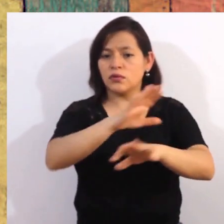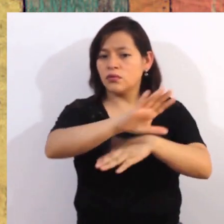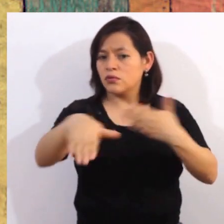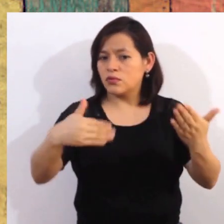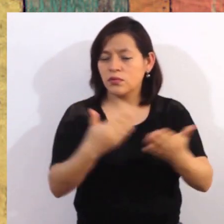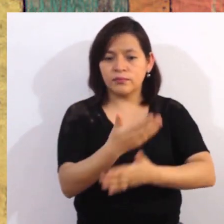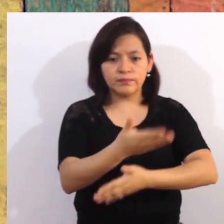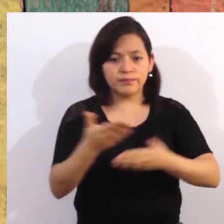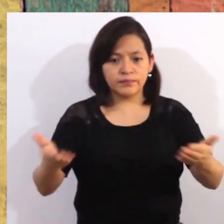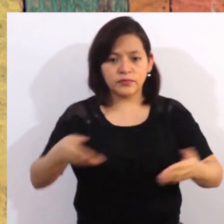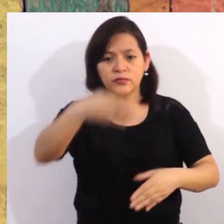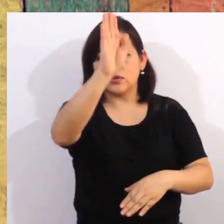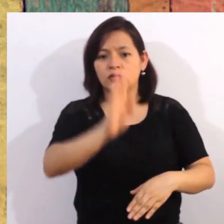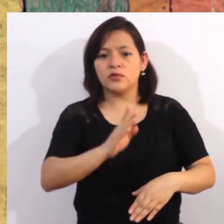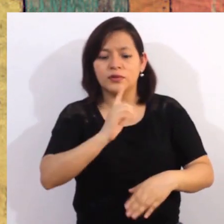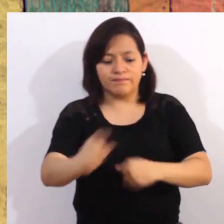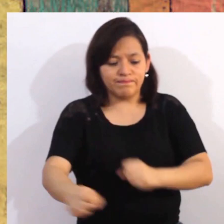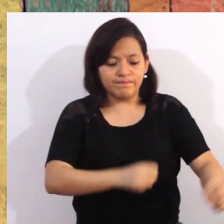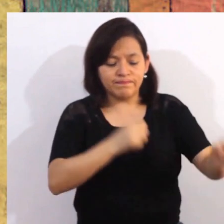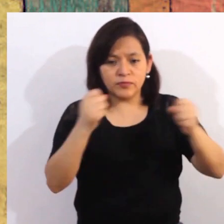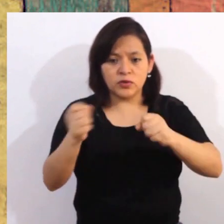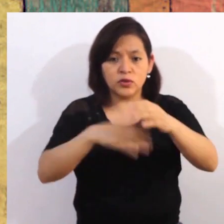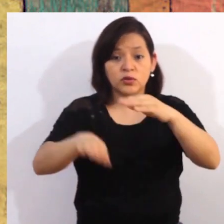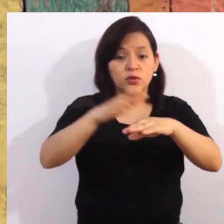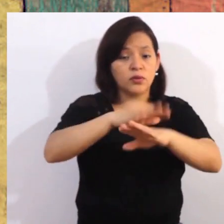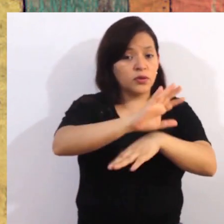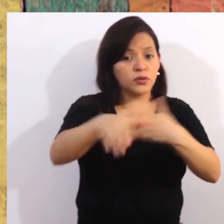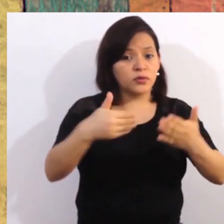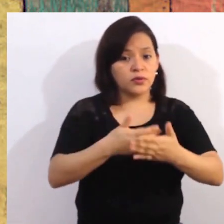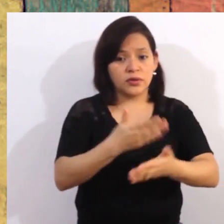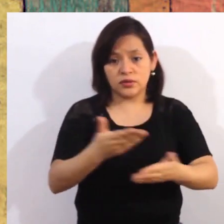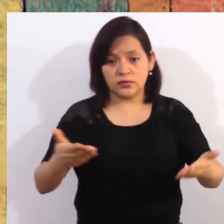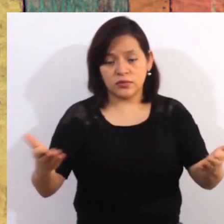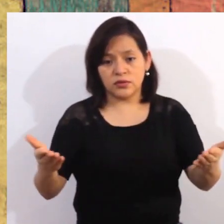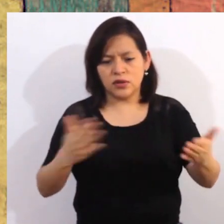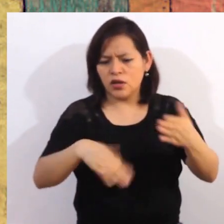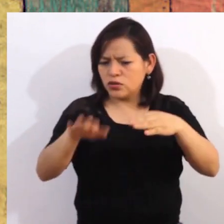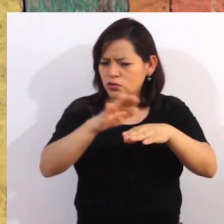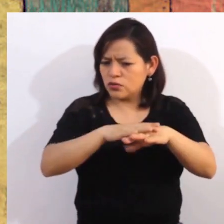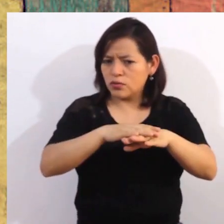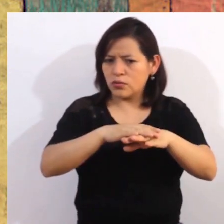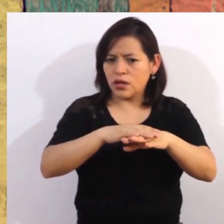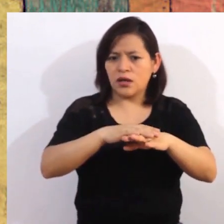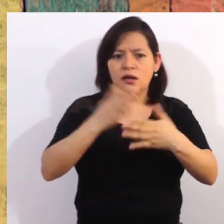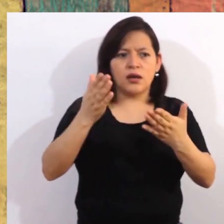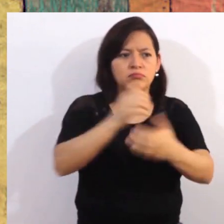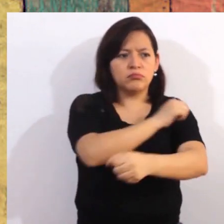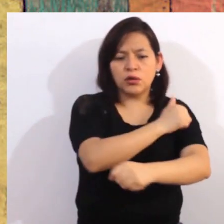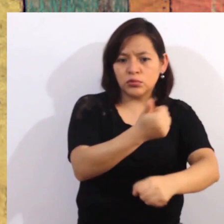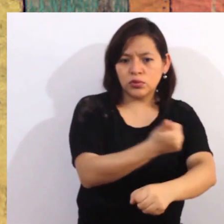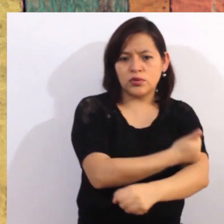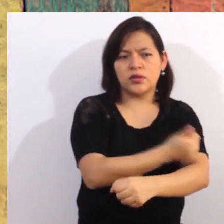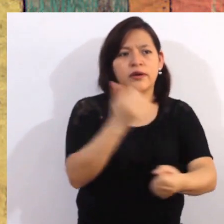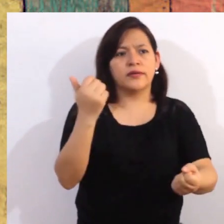las cosas. Dios es soberano por todos los gobiernos y por sobre todo dominio humano,